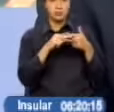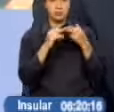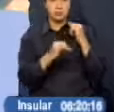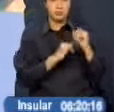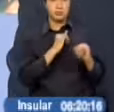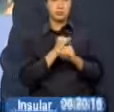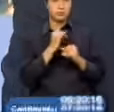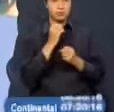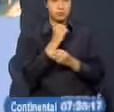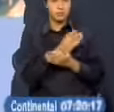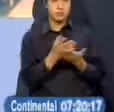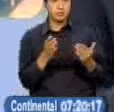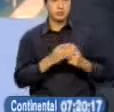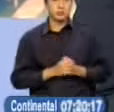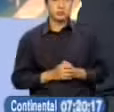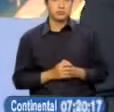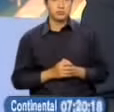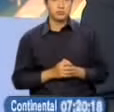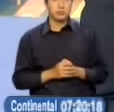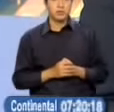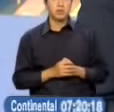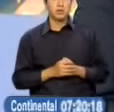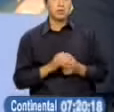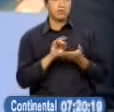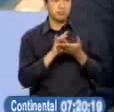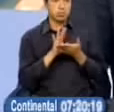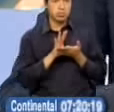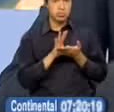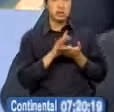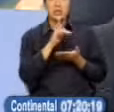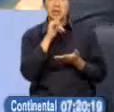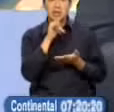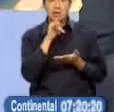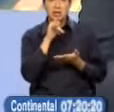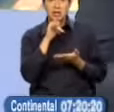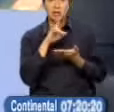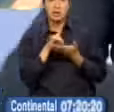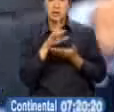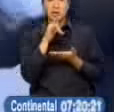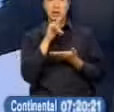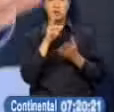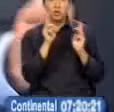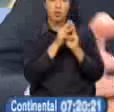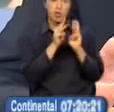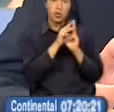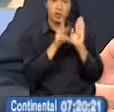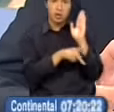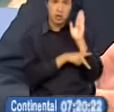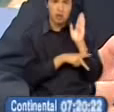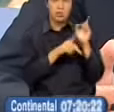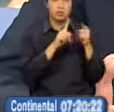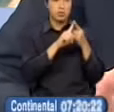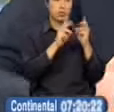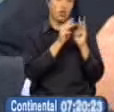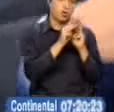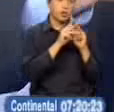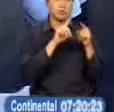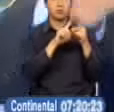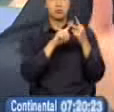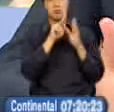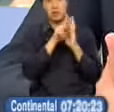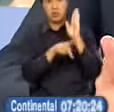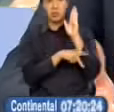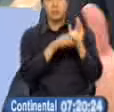kim jong a ver la está destituyendo el primero en el congreso luego el senado mediante